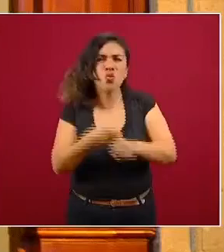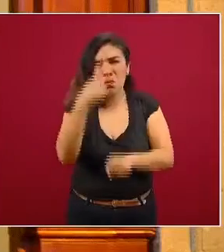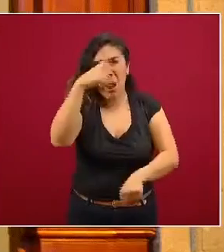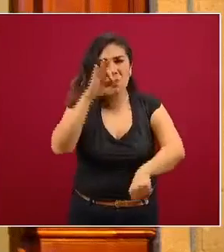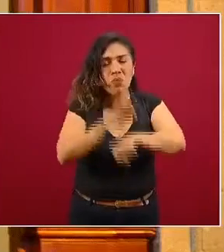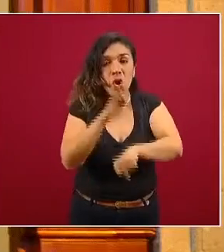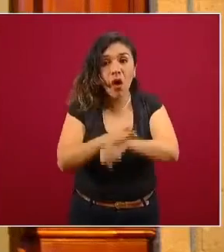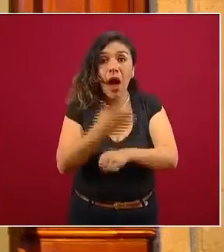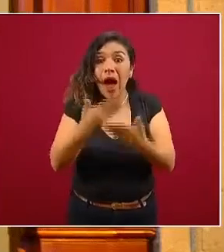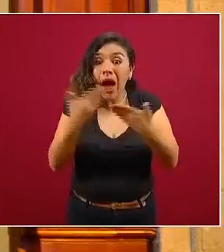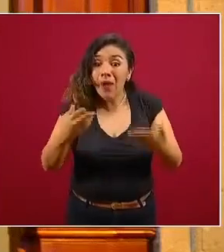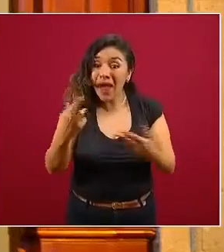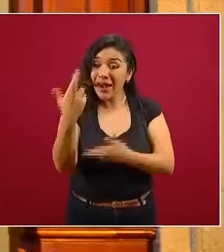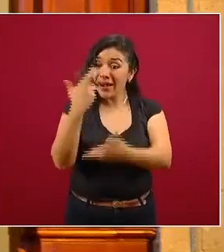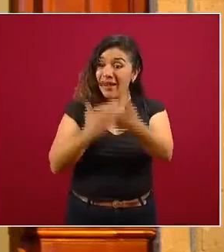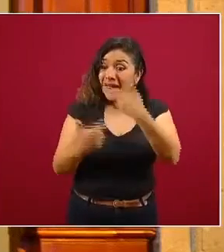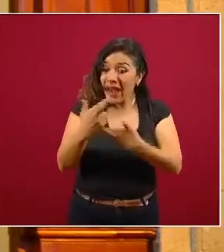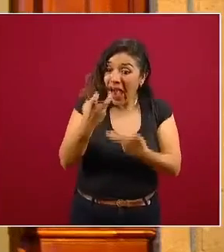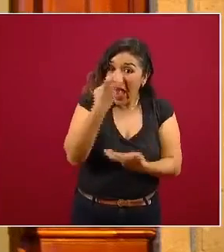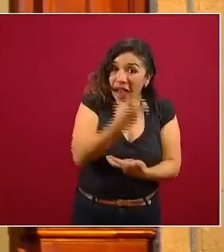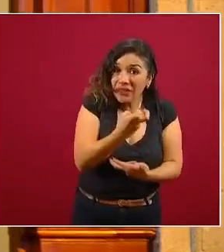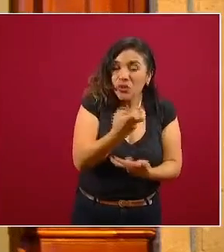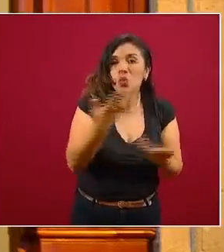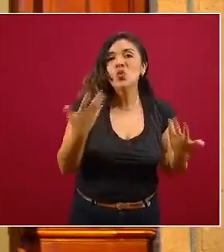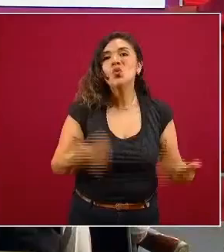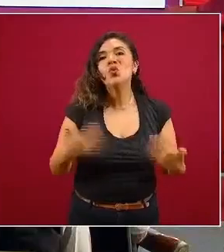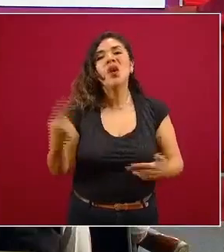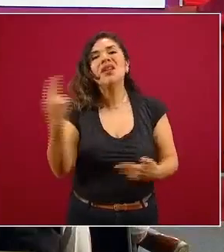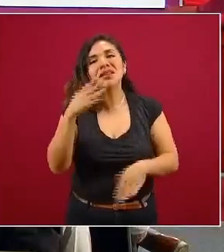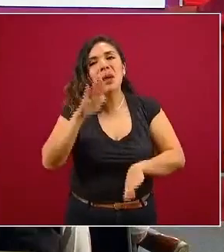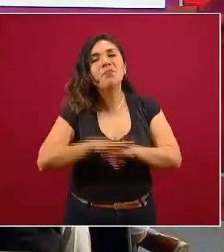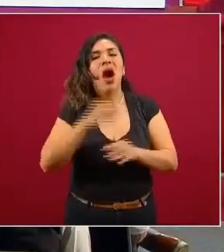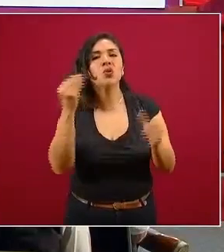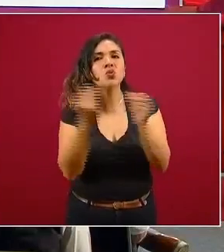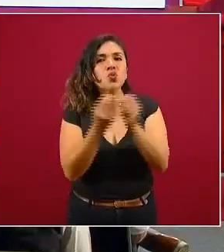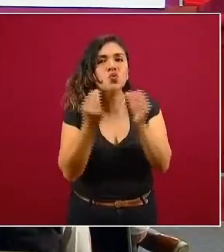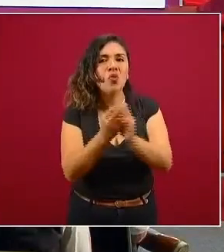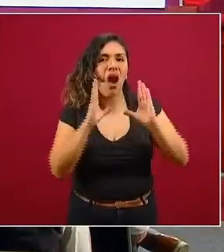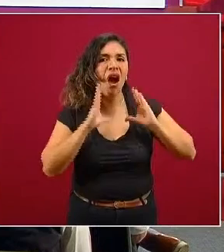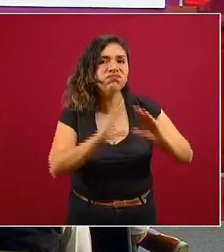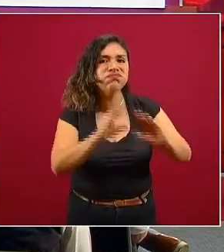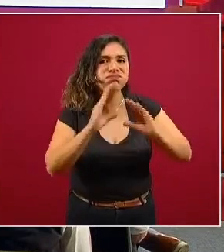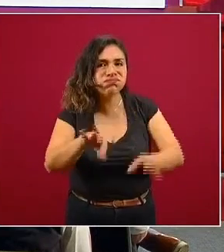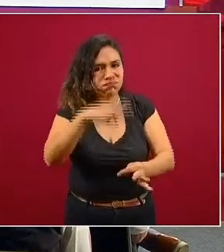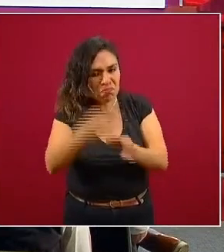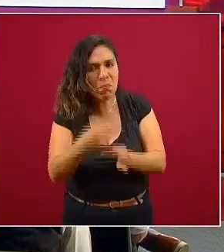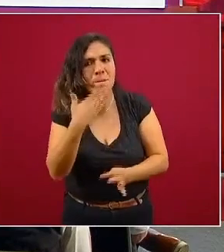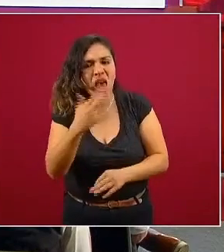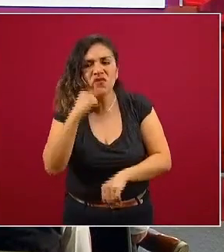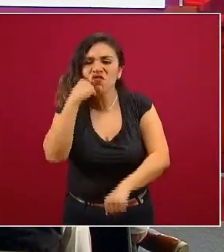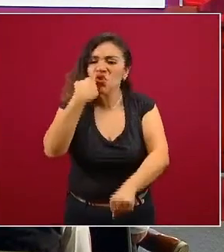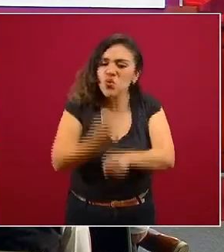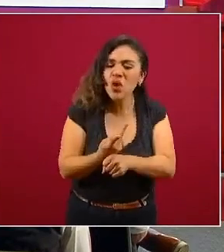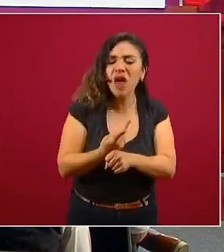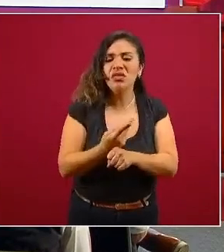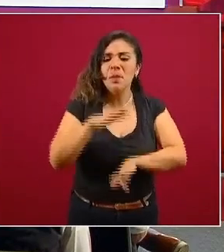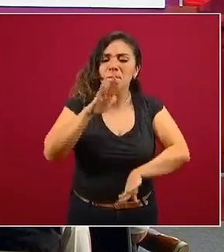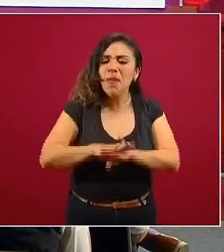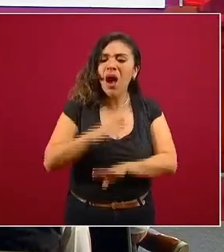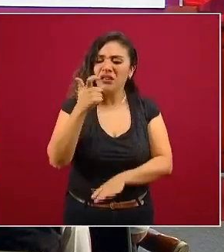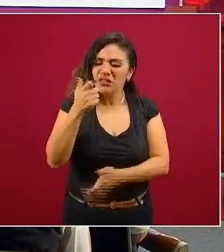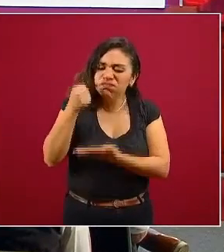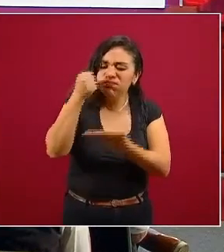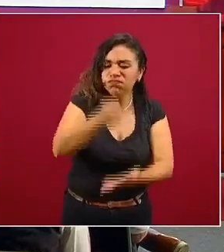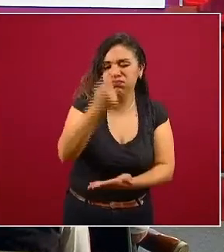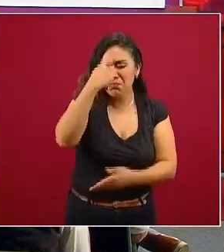protección. Entonces, regresar a esto implica capacitación, implica cumplir, implica buena voluntad, implica invertir